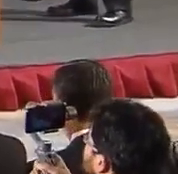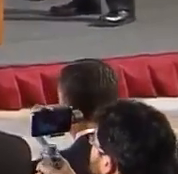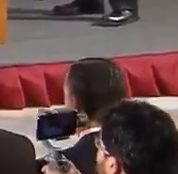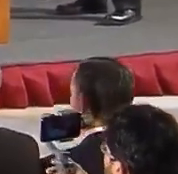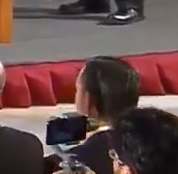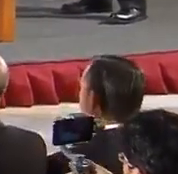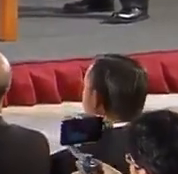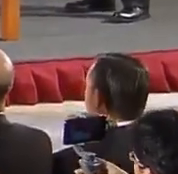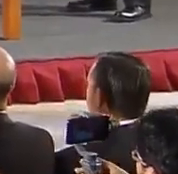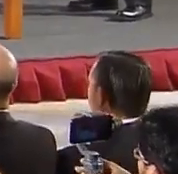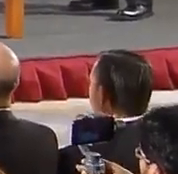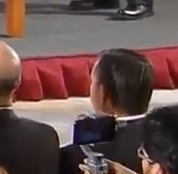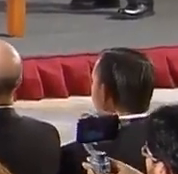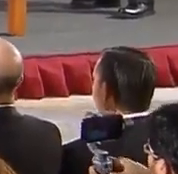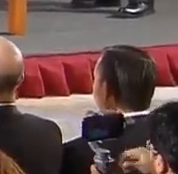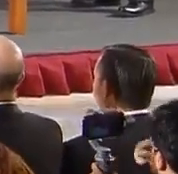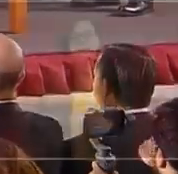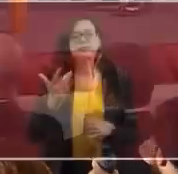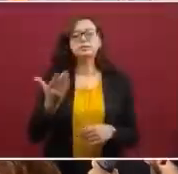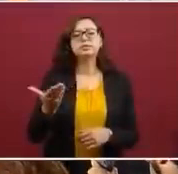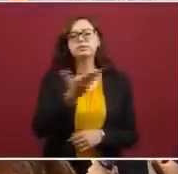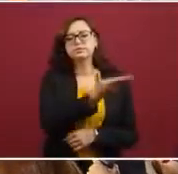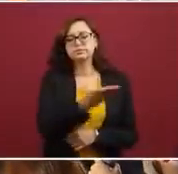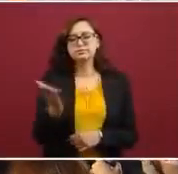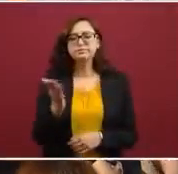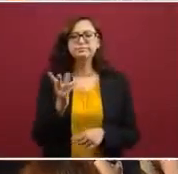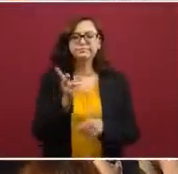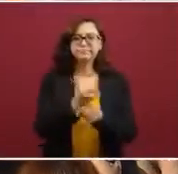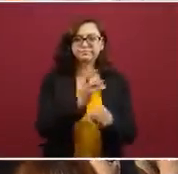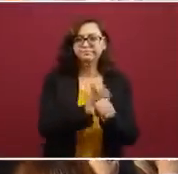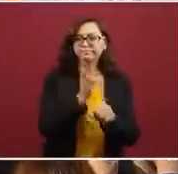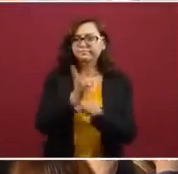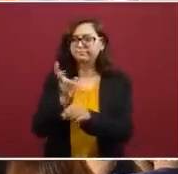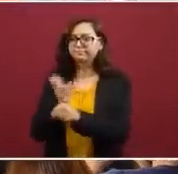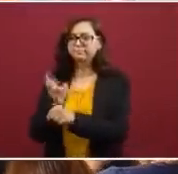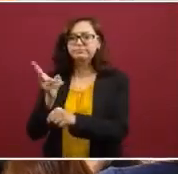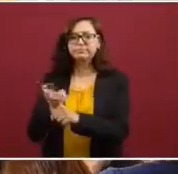les agradecemos mucho a nuestros invitados y